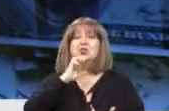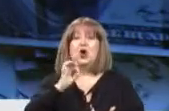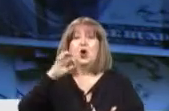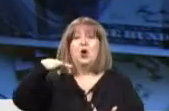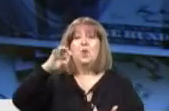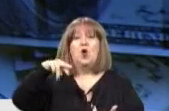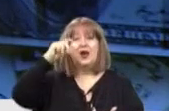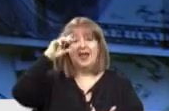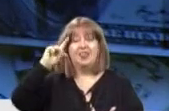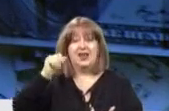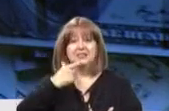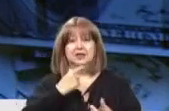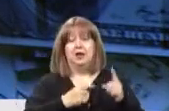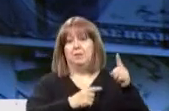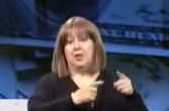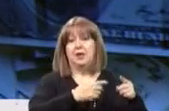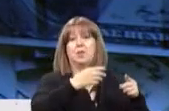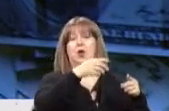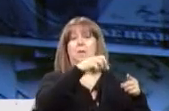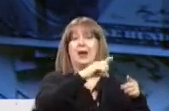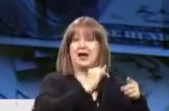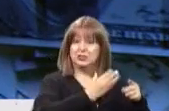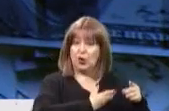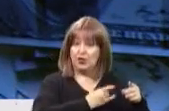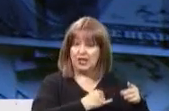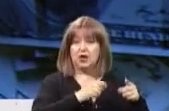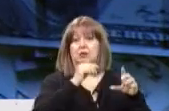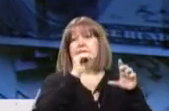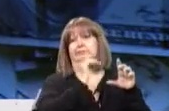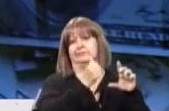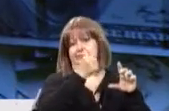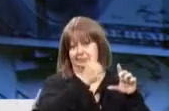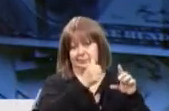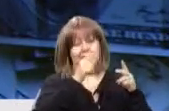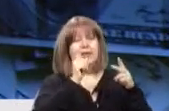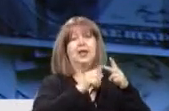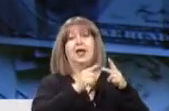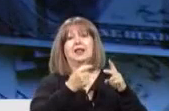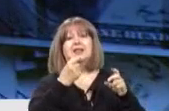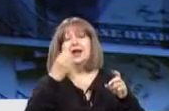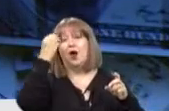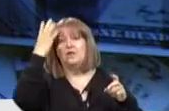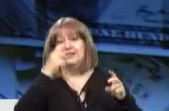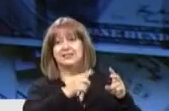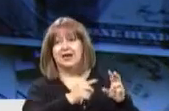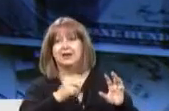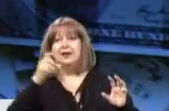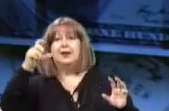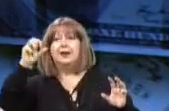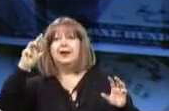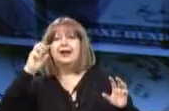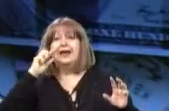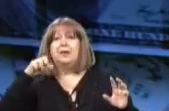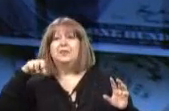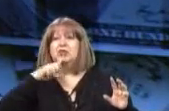fijos, los fondos comunes de inversión, bonos, acciones, son todos activos regulados. Claro. O sea que la oferta pública está regulada. O sea que los que. Yo